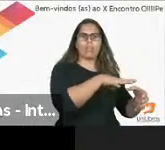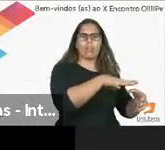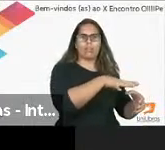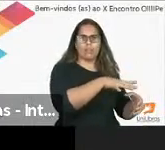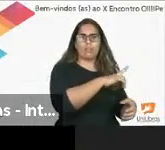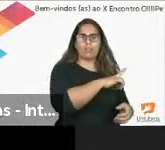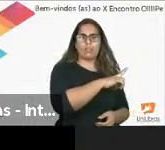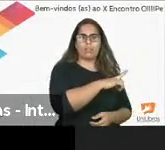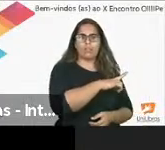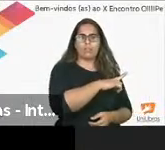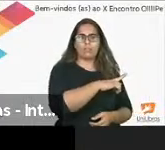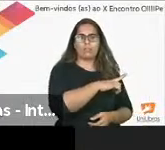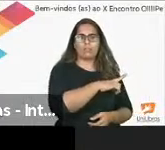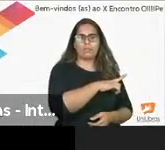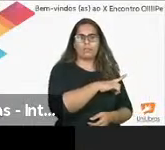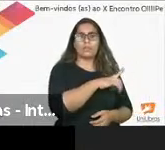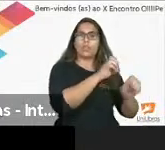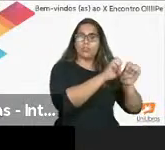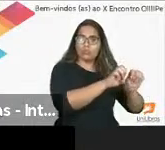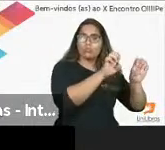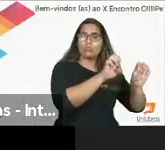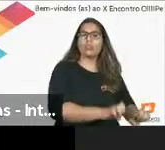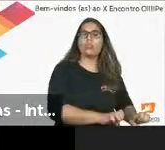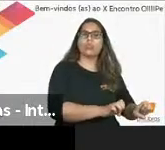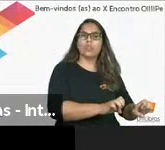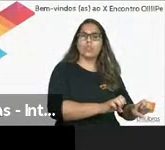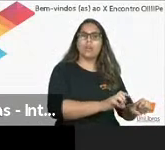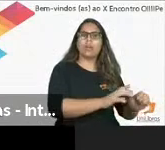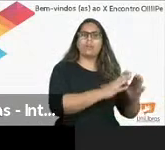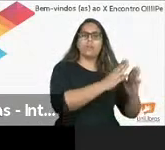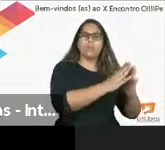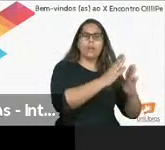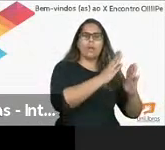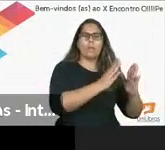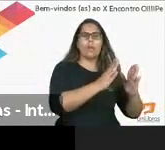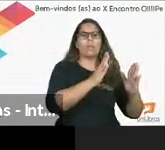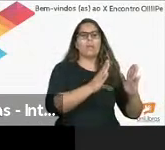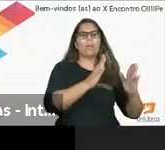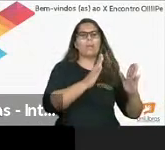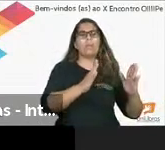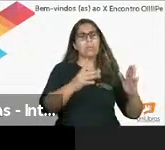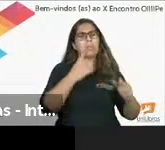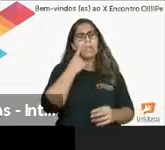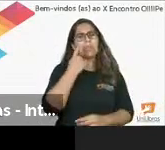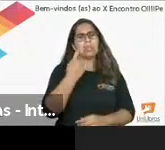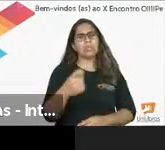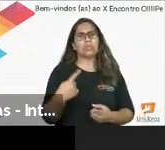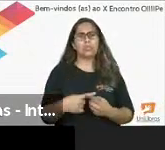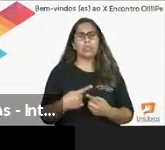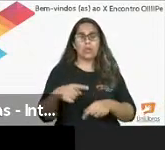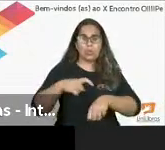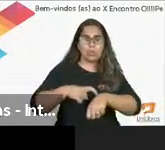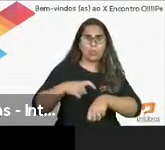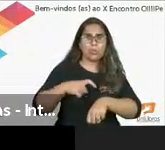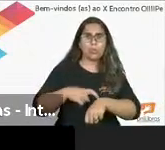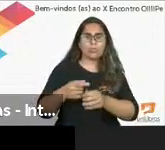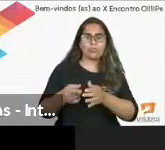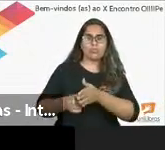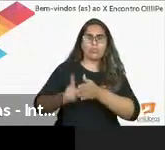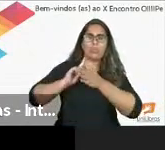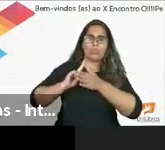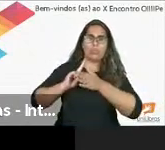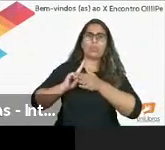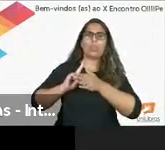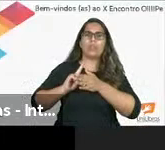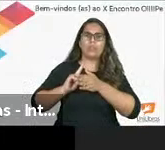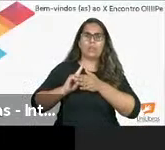deriva estructural. Y va a ocurrir una deriva estructural súper interesante porque en un momento posterior hay una